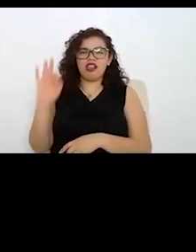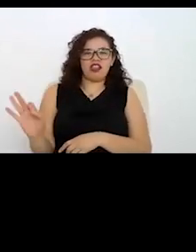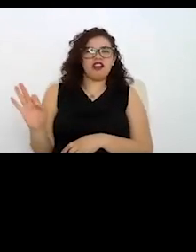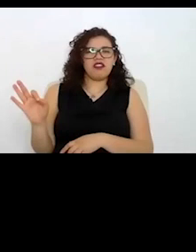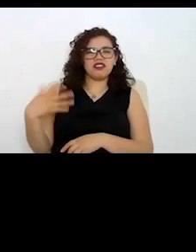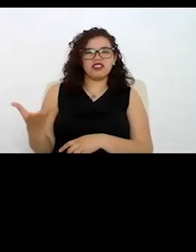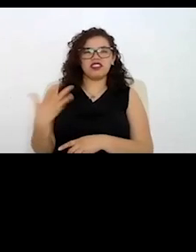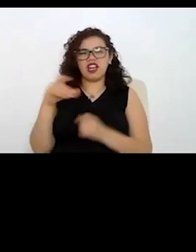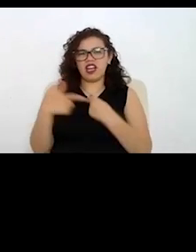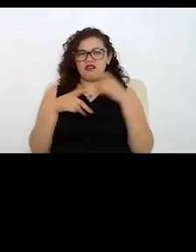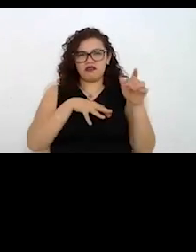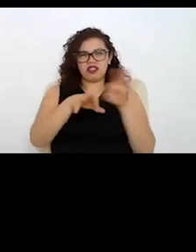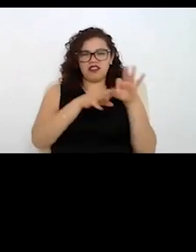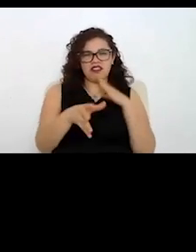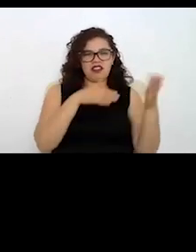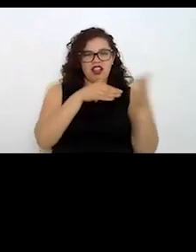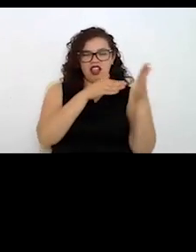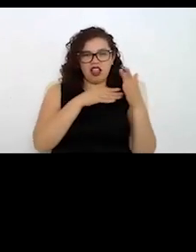causa que le impida trabajar?